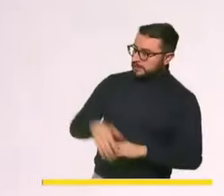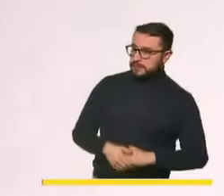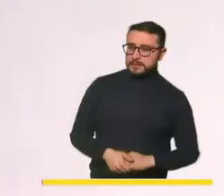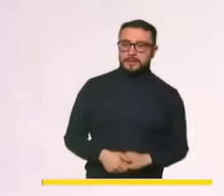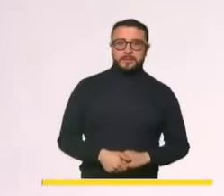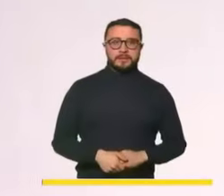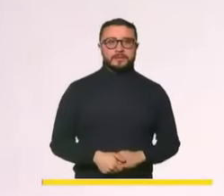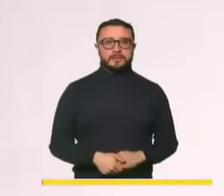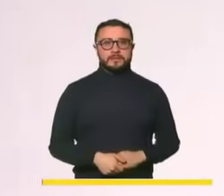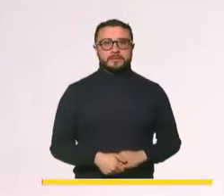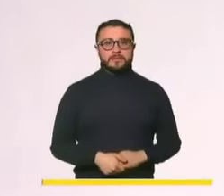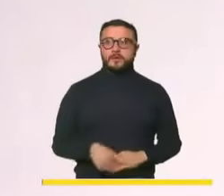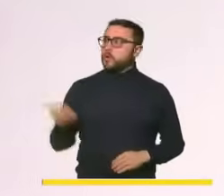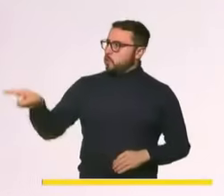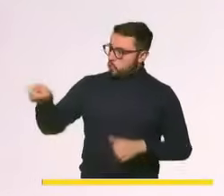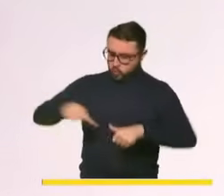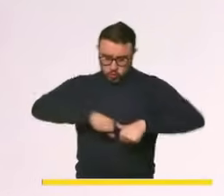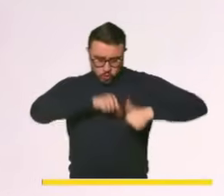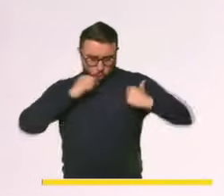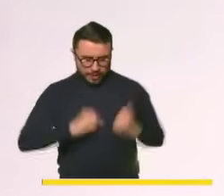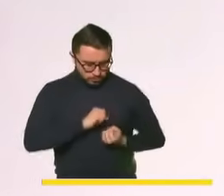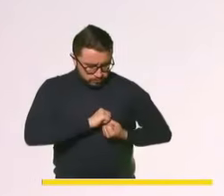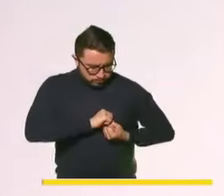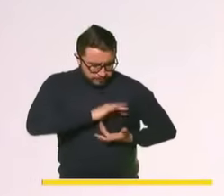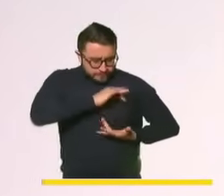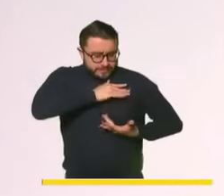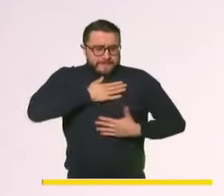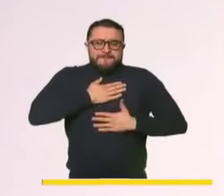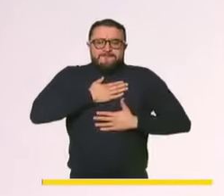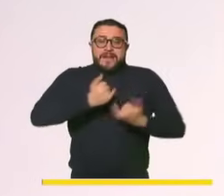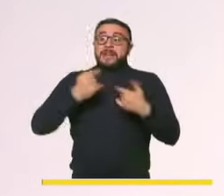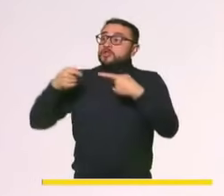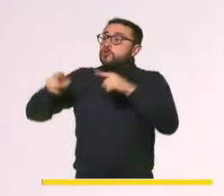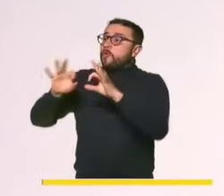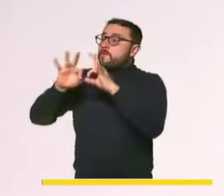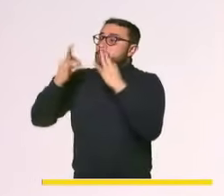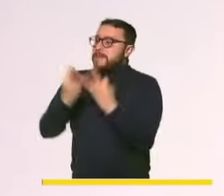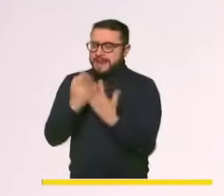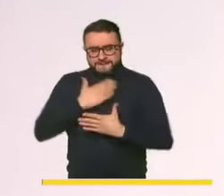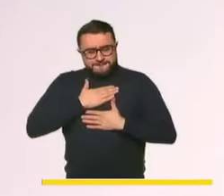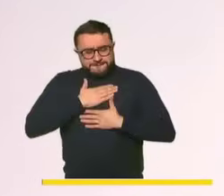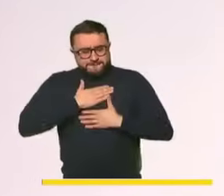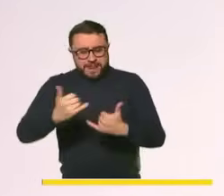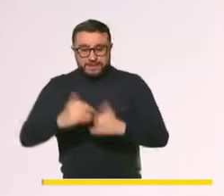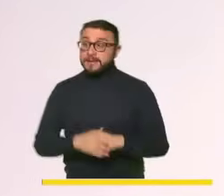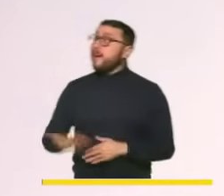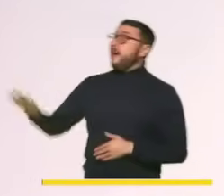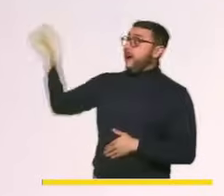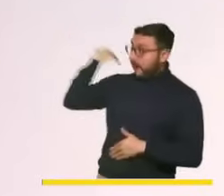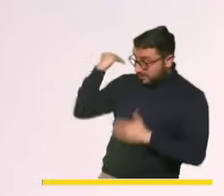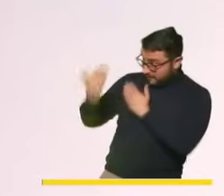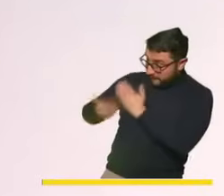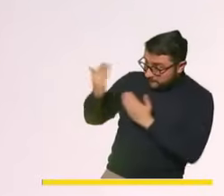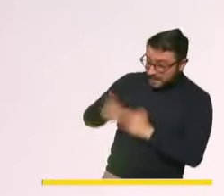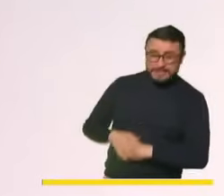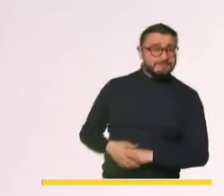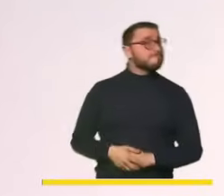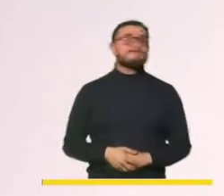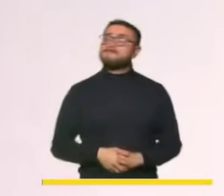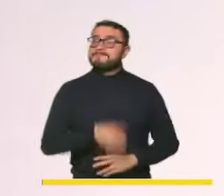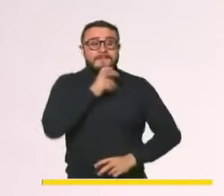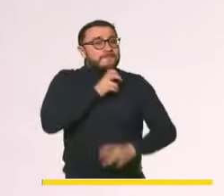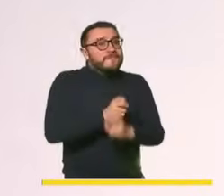que se llene de felicidad su corazón y el de los suyos. Antaño esto no era fácil,